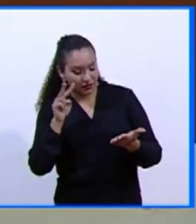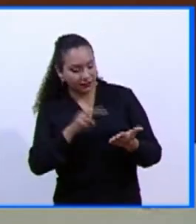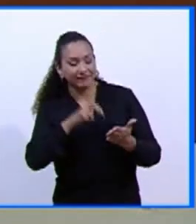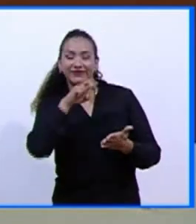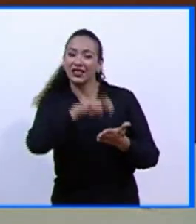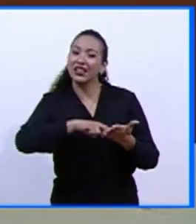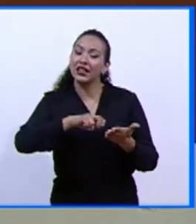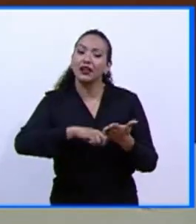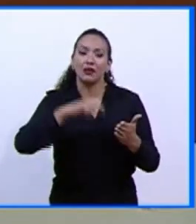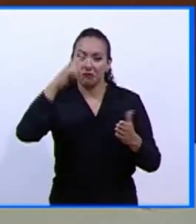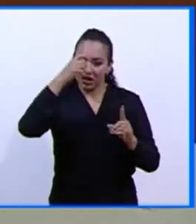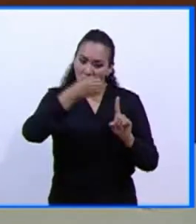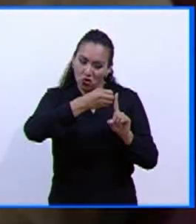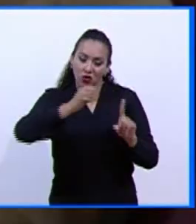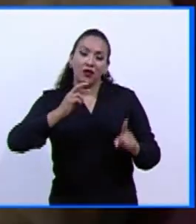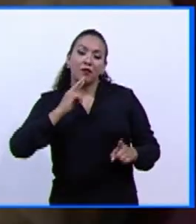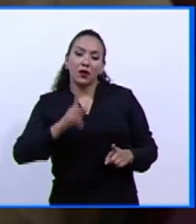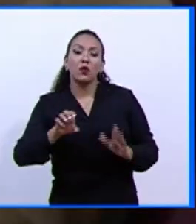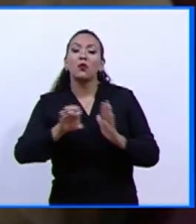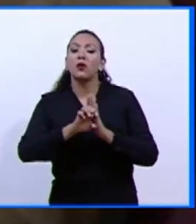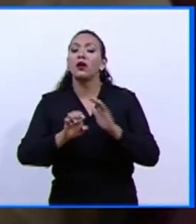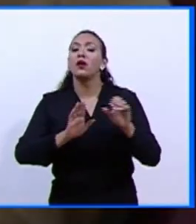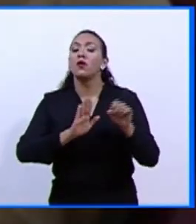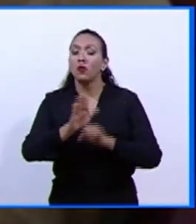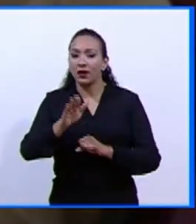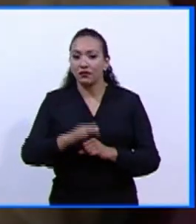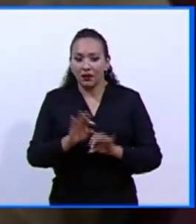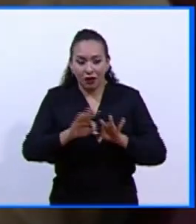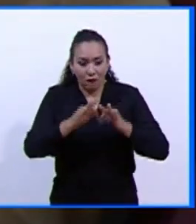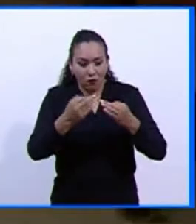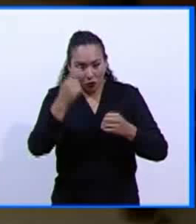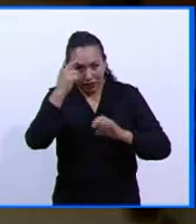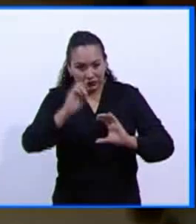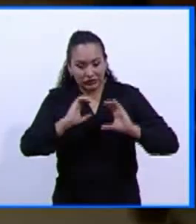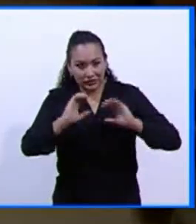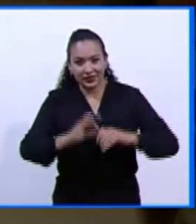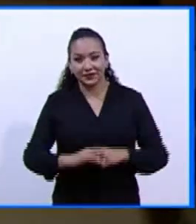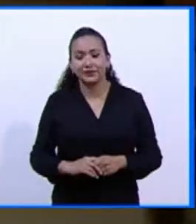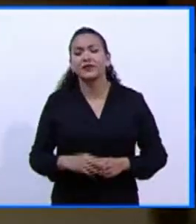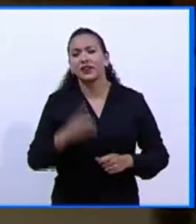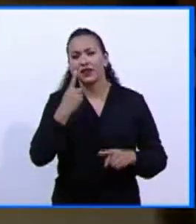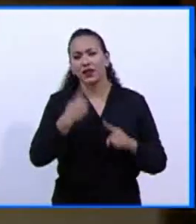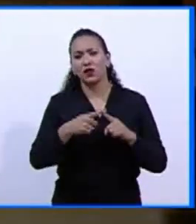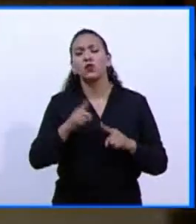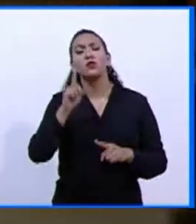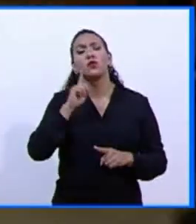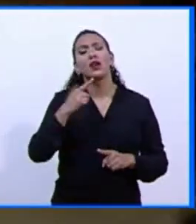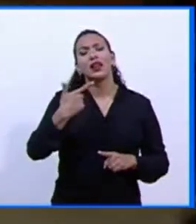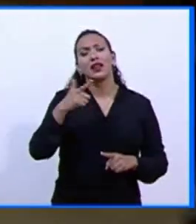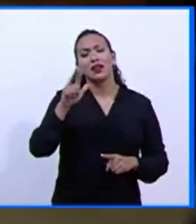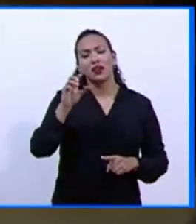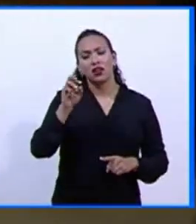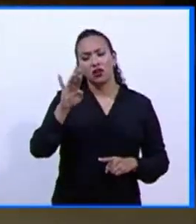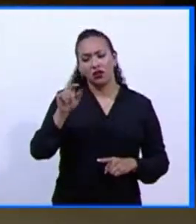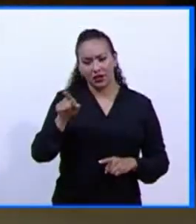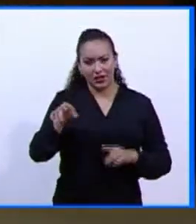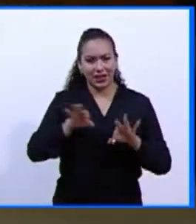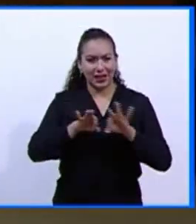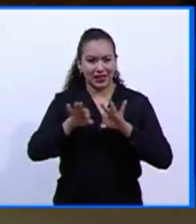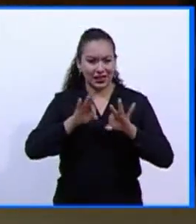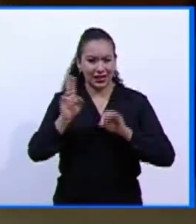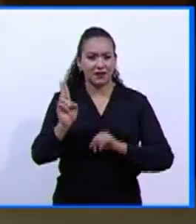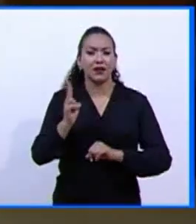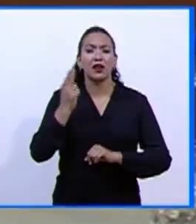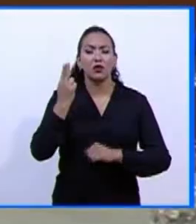temas estructurales, entre ellos las medidas de prevención. Esto lo aseguró Gloria Patricia Uribe, académica de la Universidad